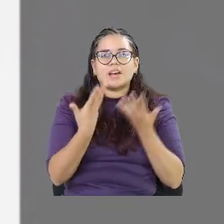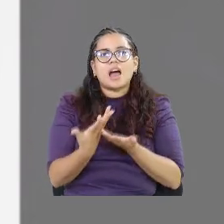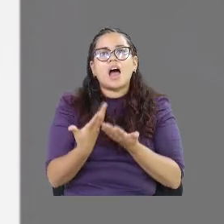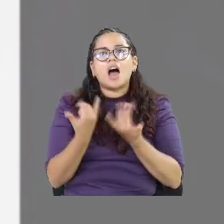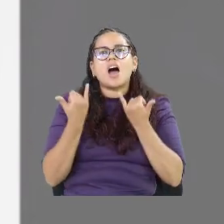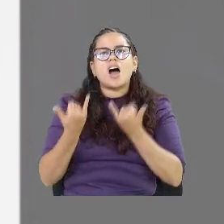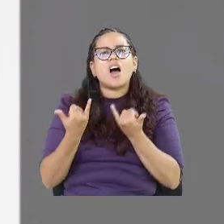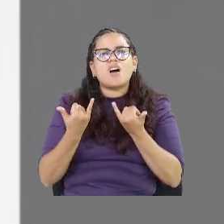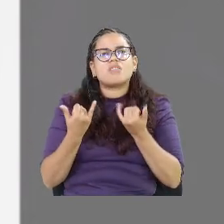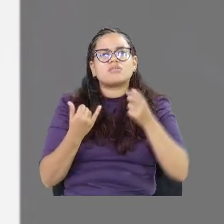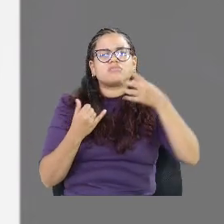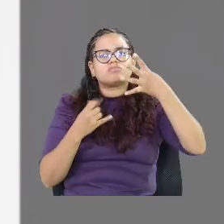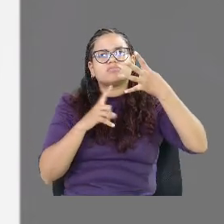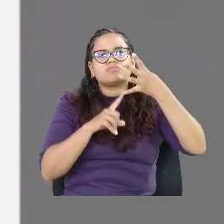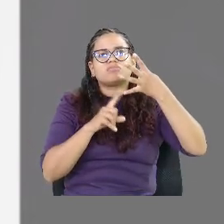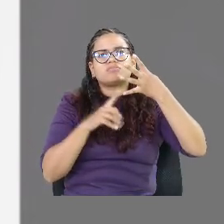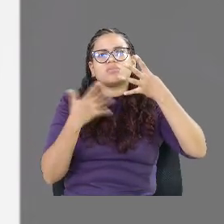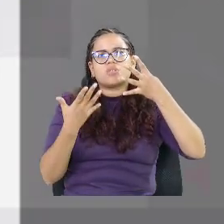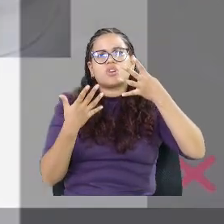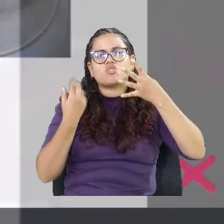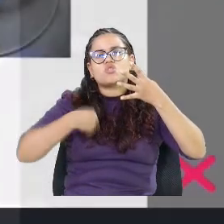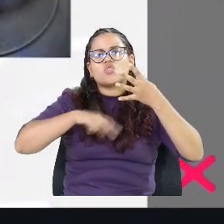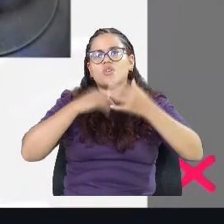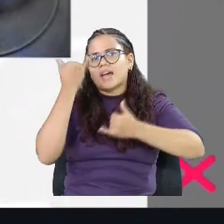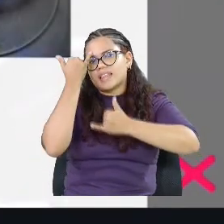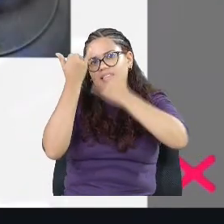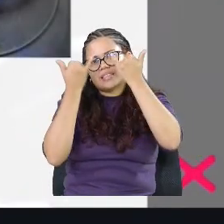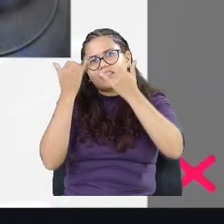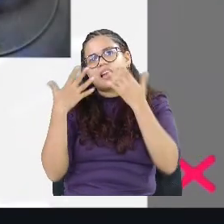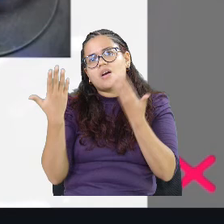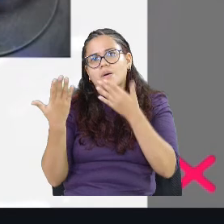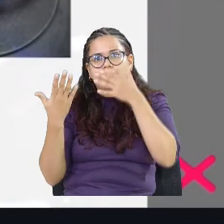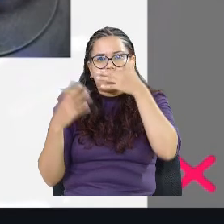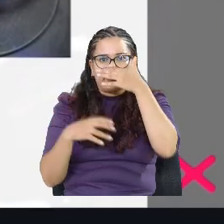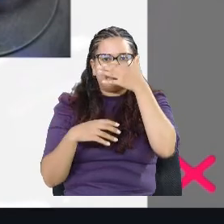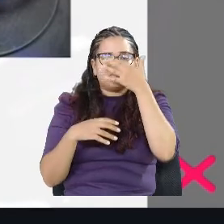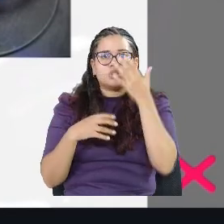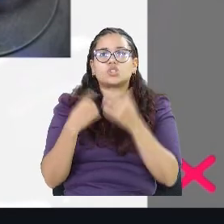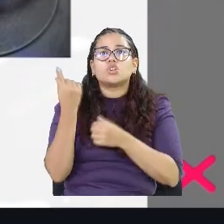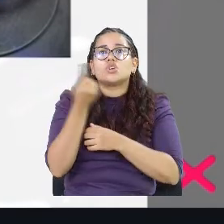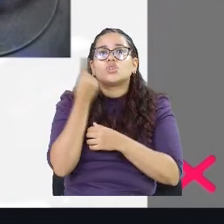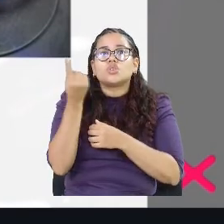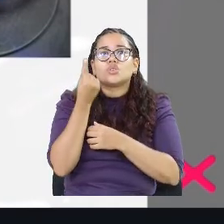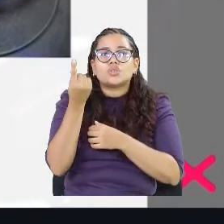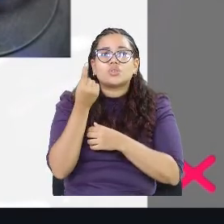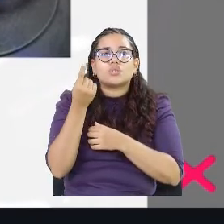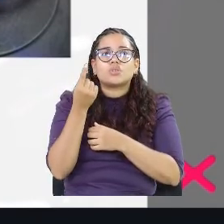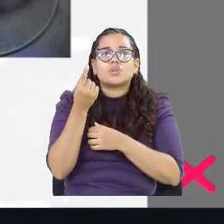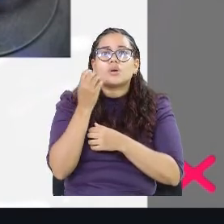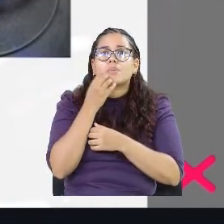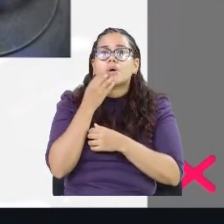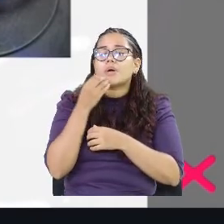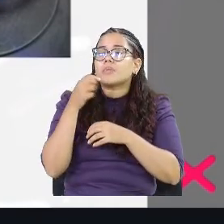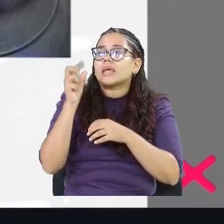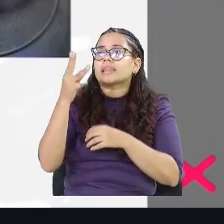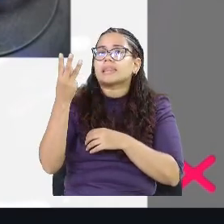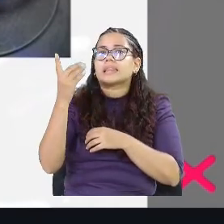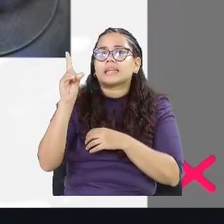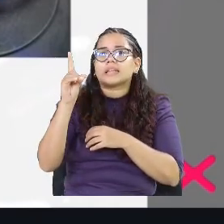es cómo lo podemos crear, pero no solamente simplemente agregarlo a la máquina 3D y que